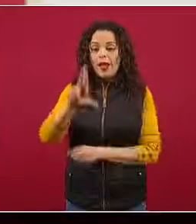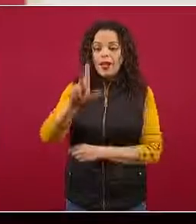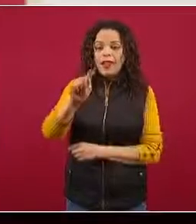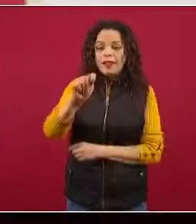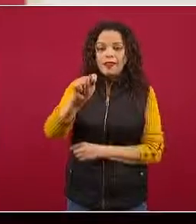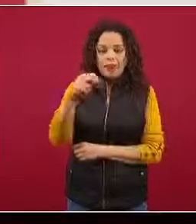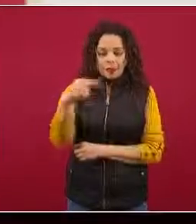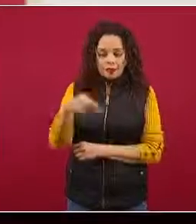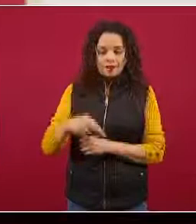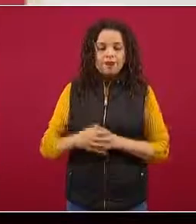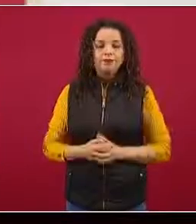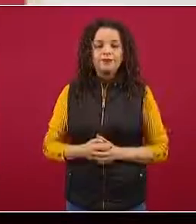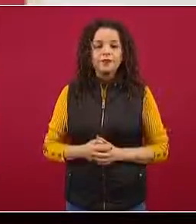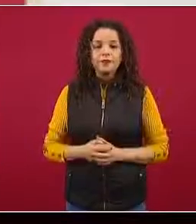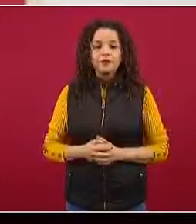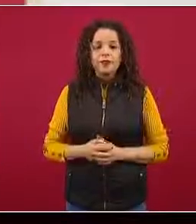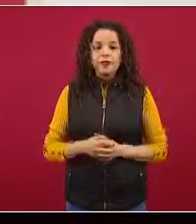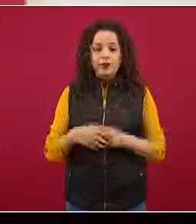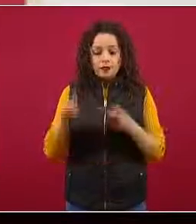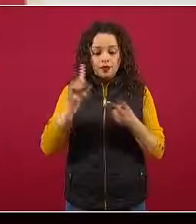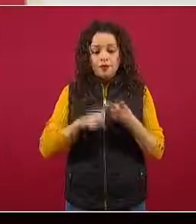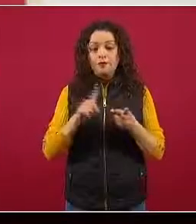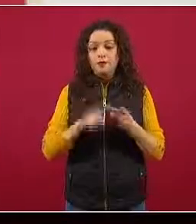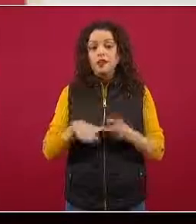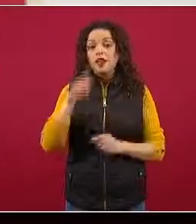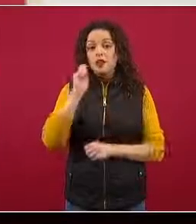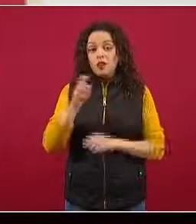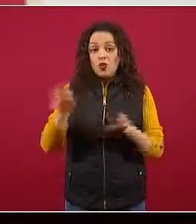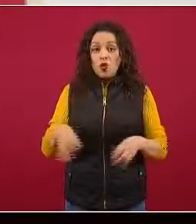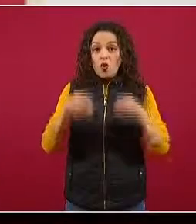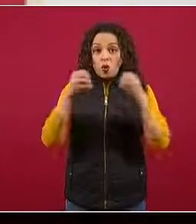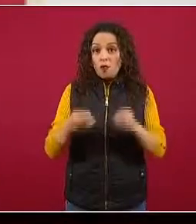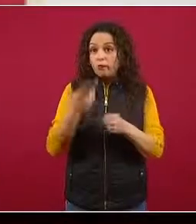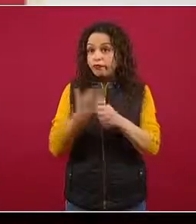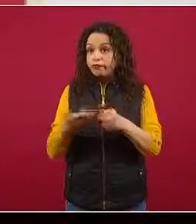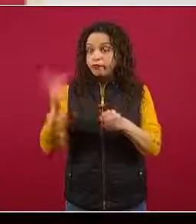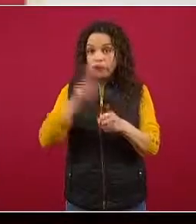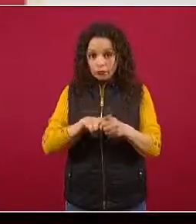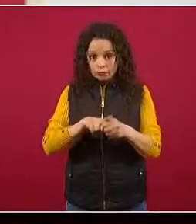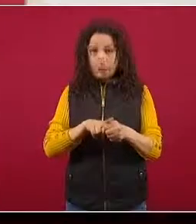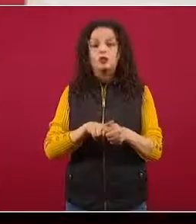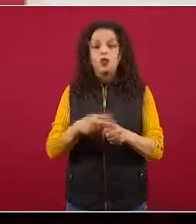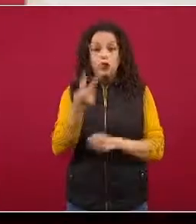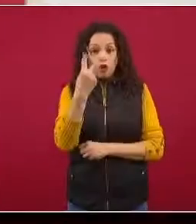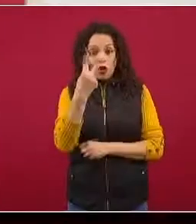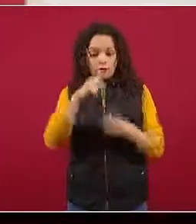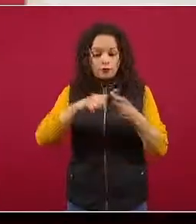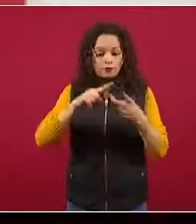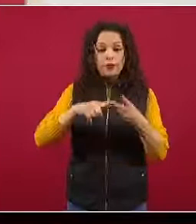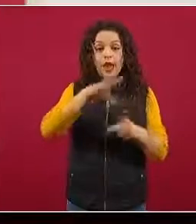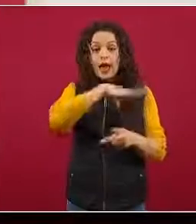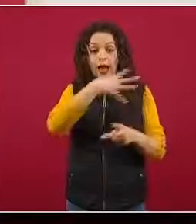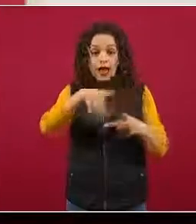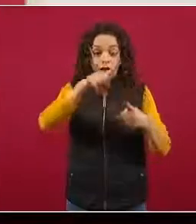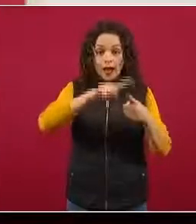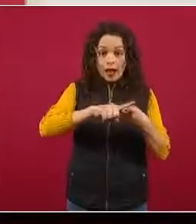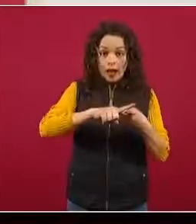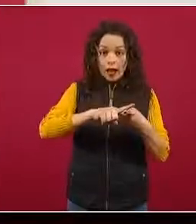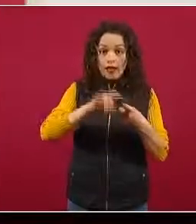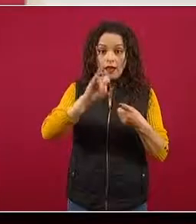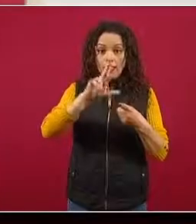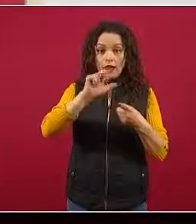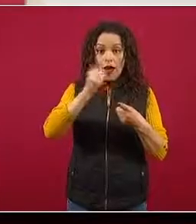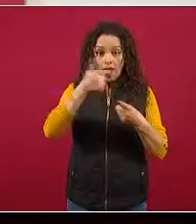las 2 ocupaciones hospitalarias de camas generales para atender IRAG, infección respiratoria aguda